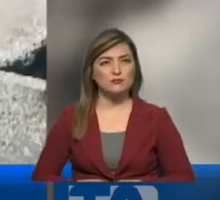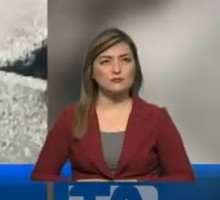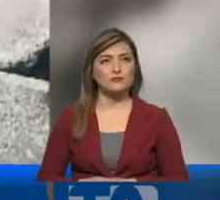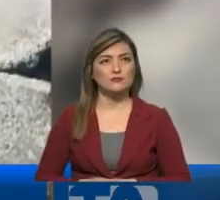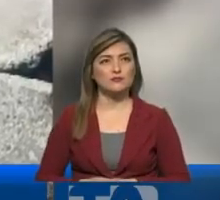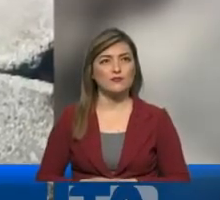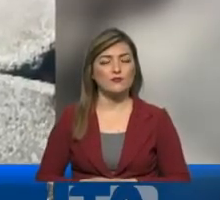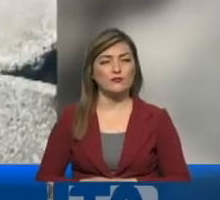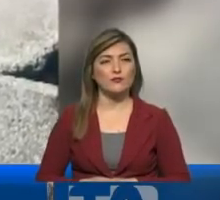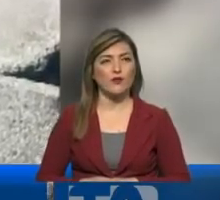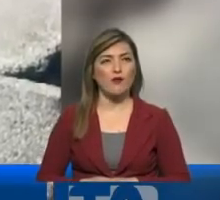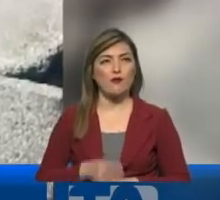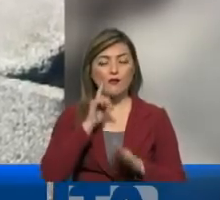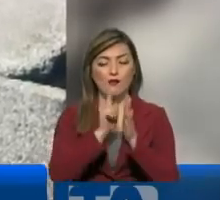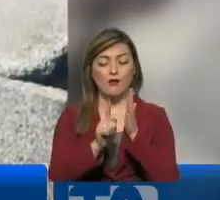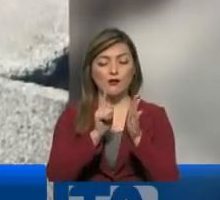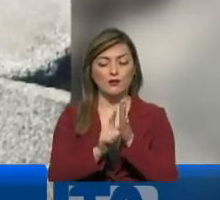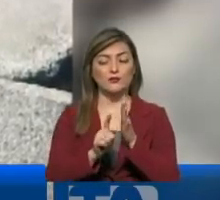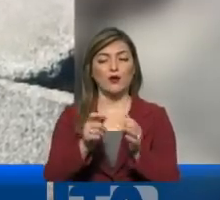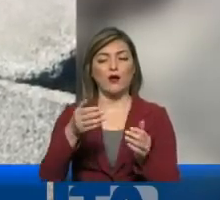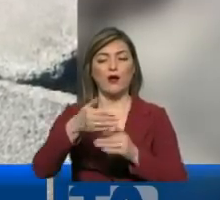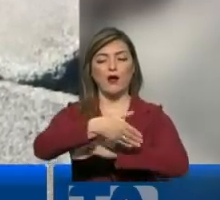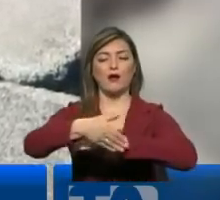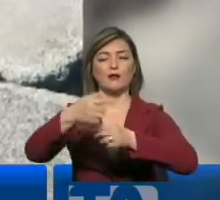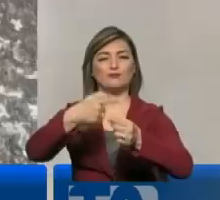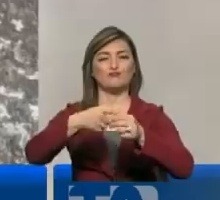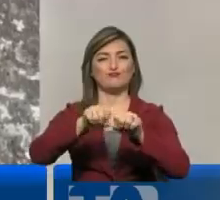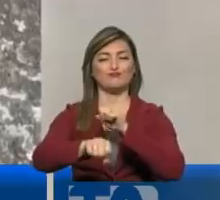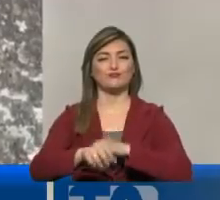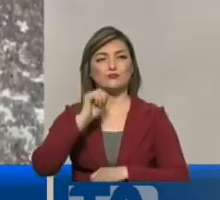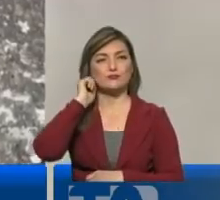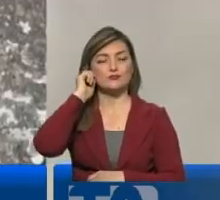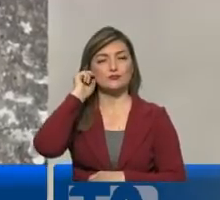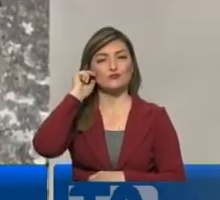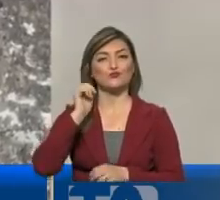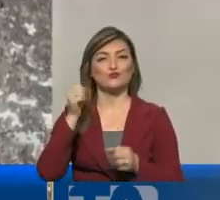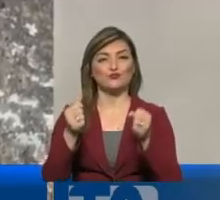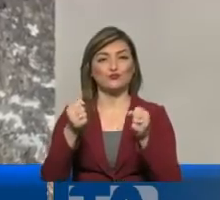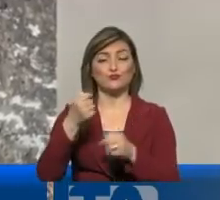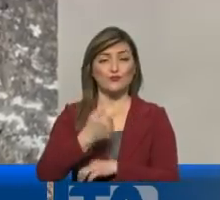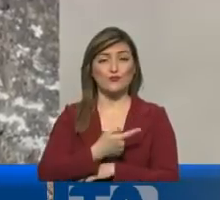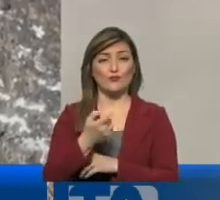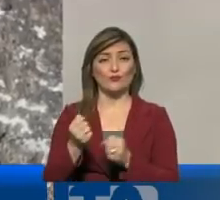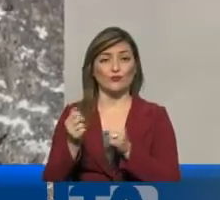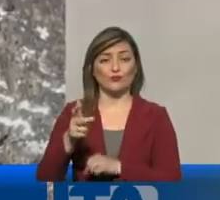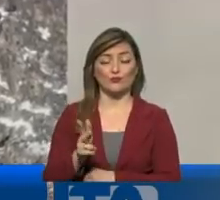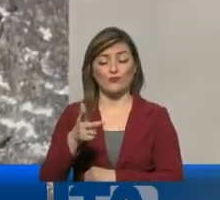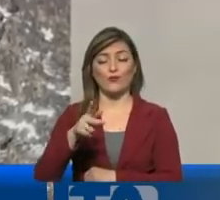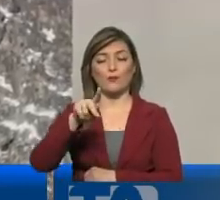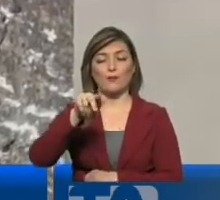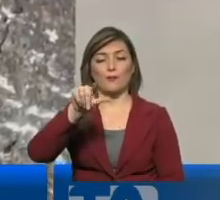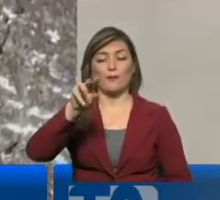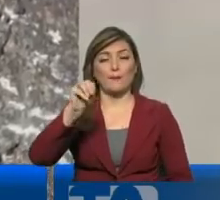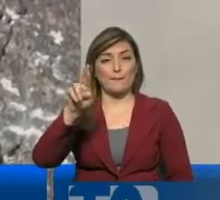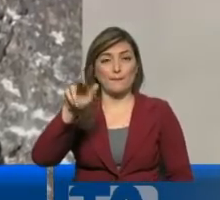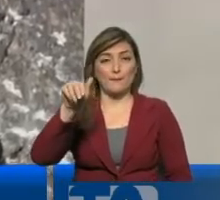Continúan llegando a este espacio denuncias del mal estado de varias calles de la capital. Los conductores que a diario transitan por la avenida de Las Palmeras y